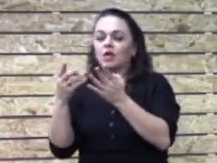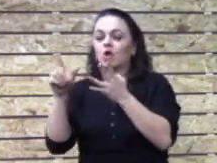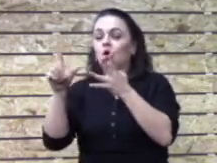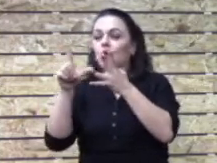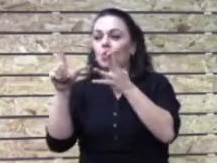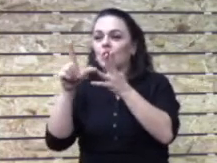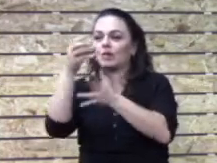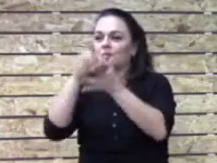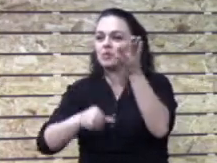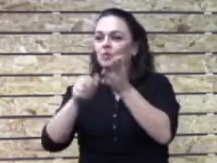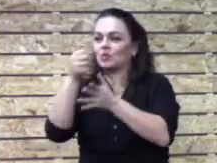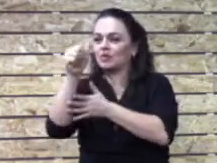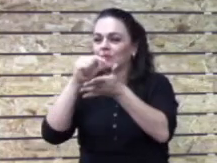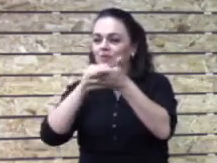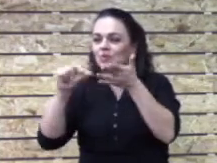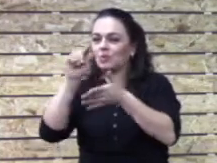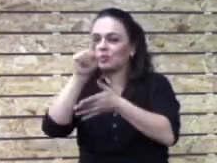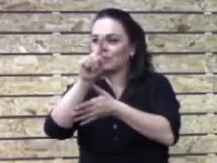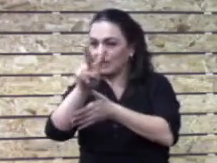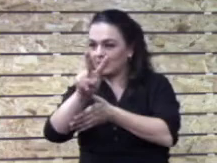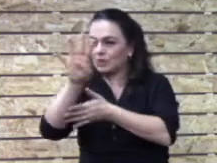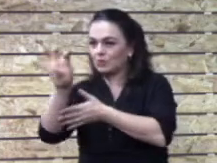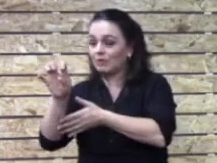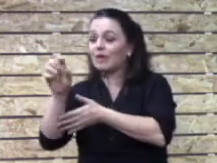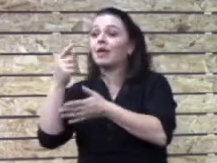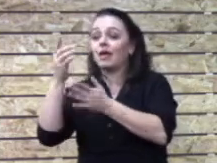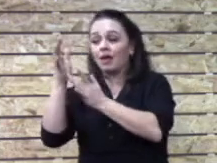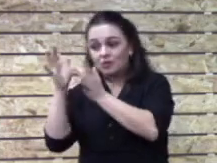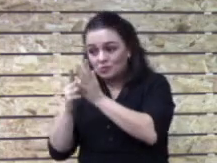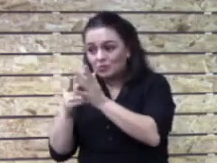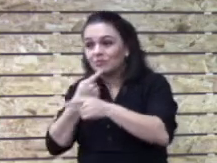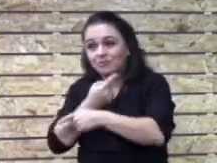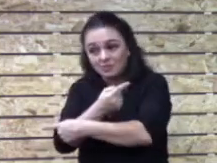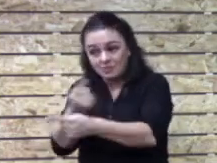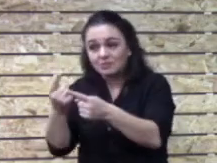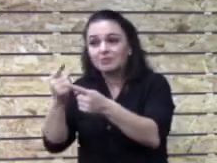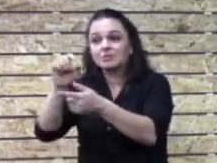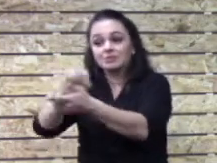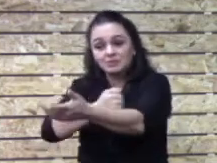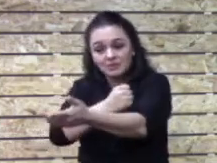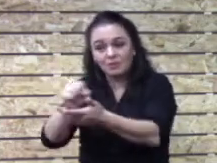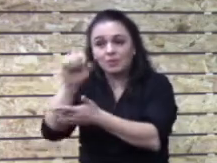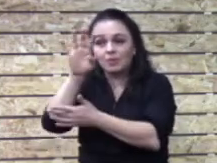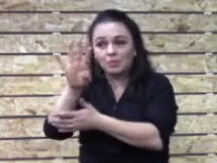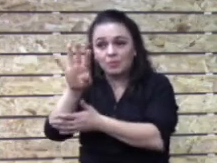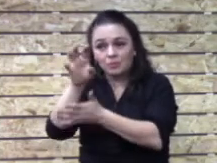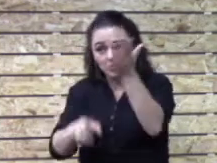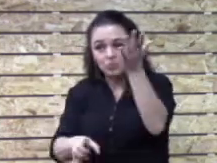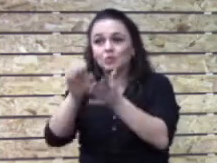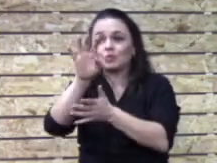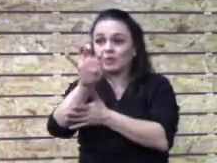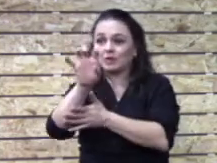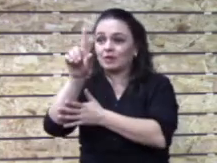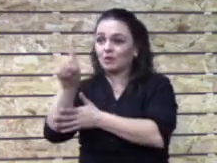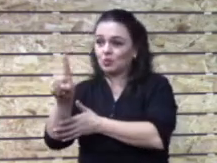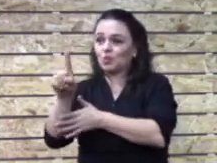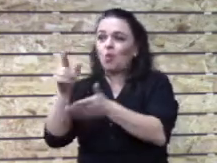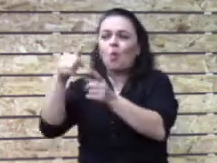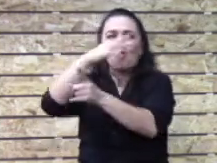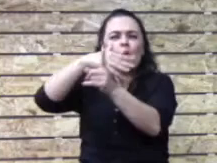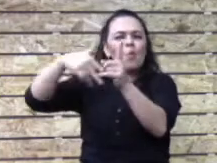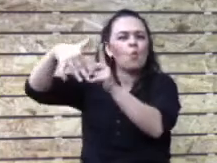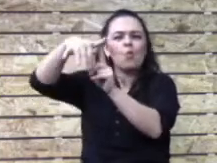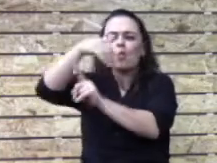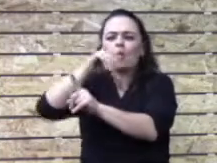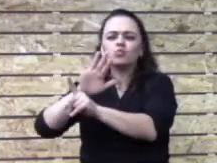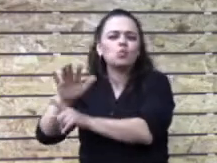Lucas, Jesús citó el Salmo 91. ¿En qué contexto lo citó?